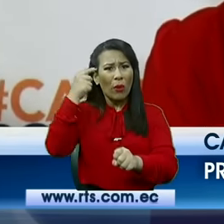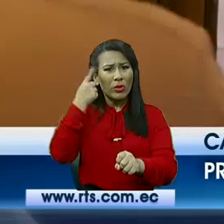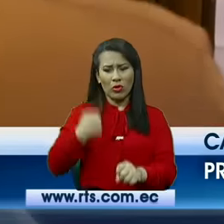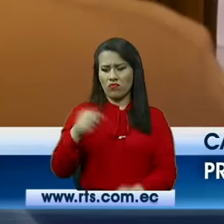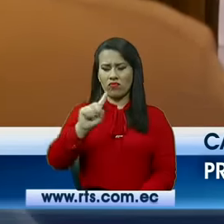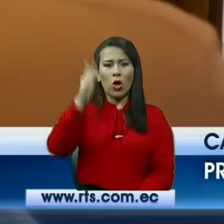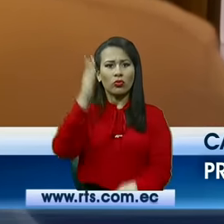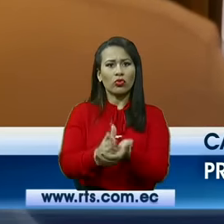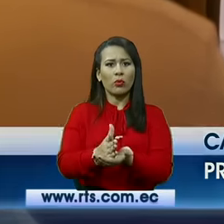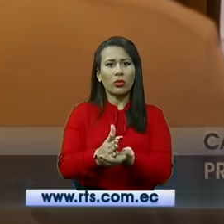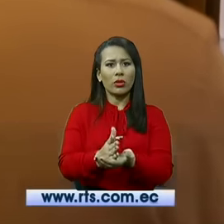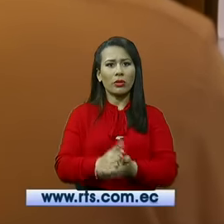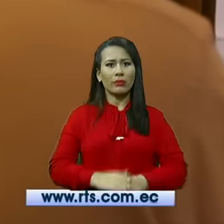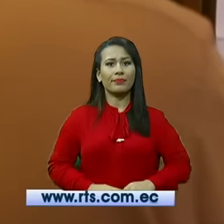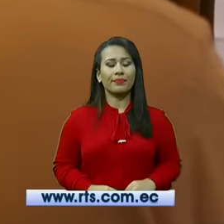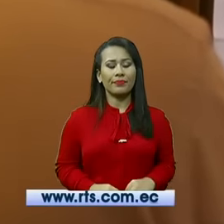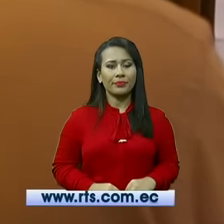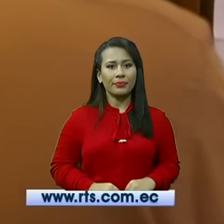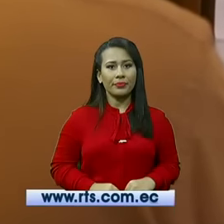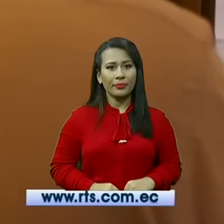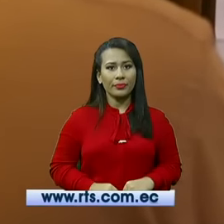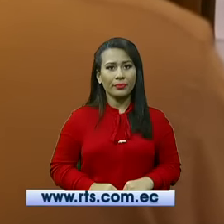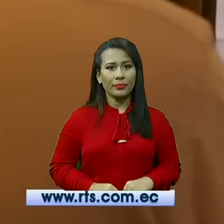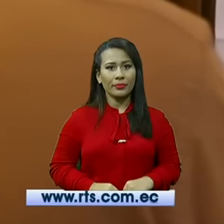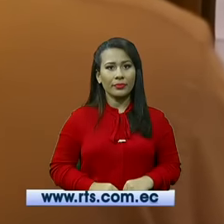se corta informó Héctor